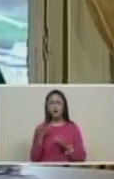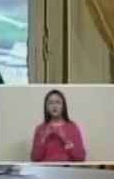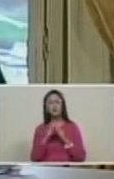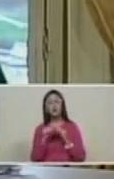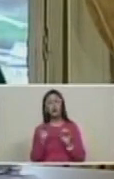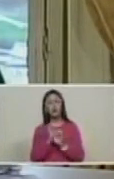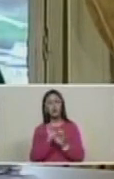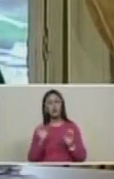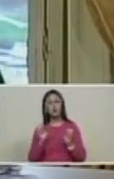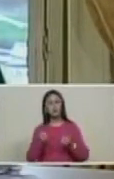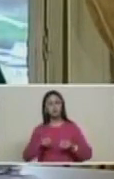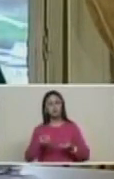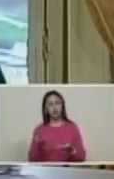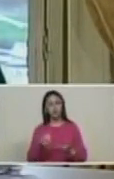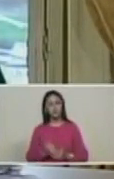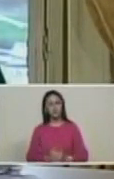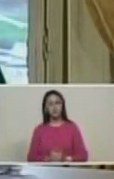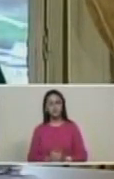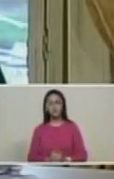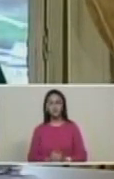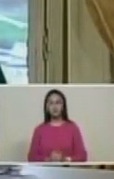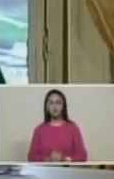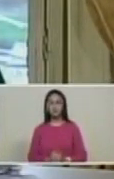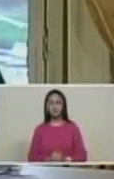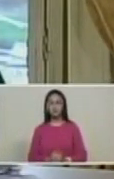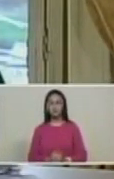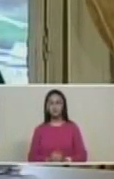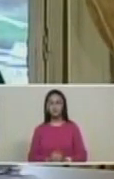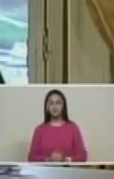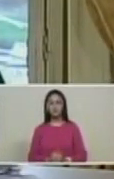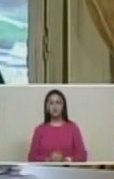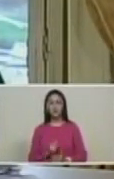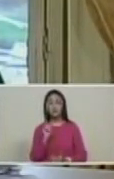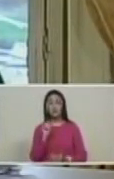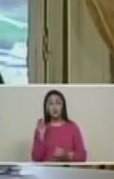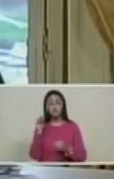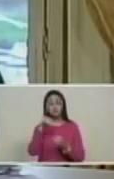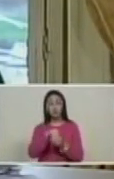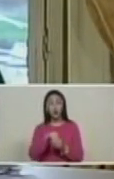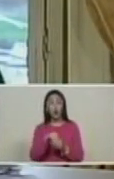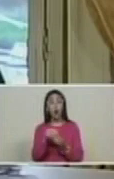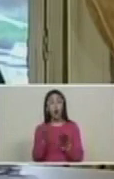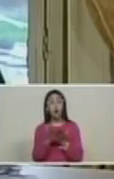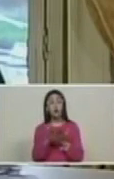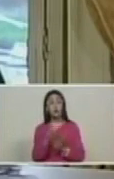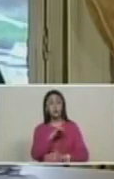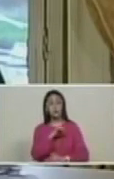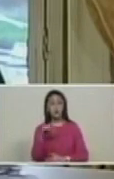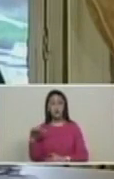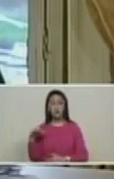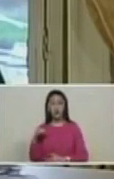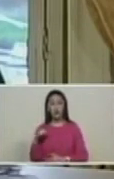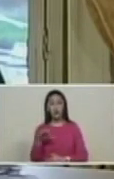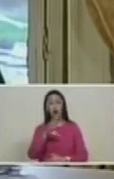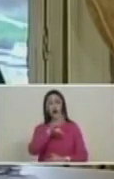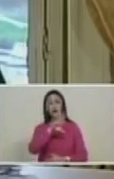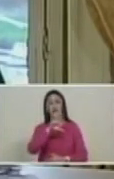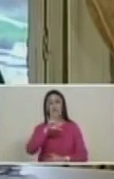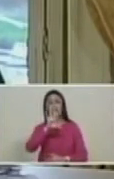educación garantizada. Y también se incorporan en los colegios privados